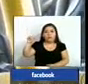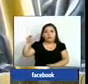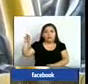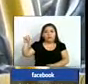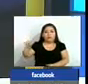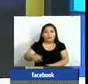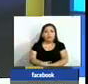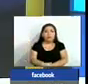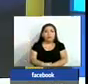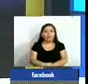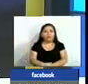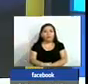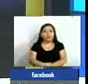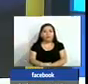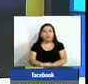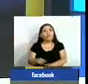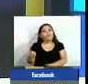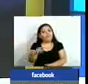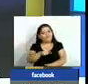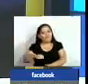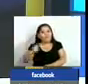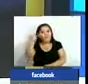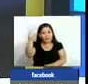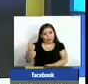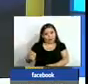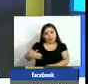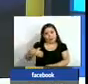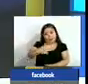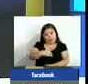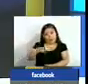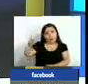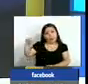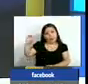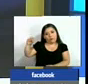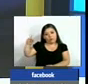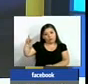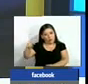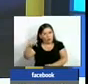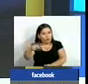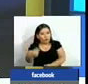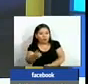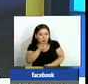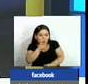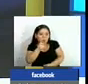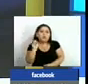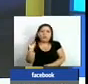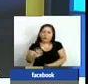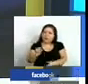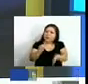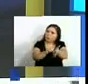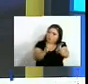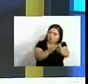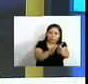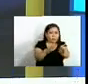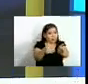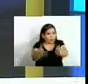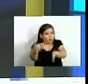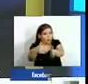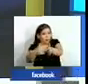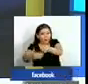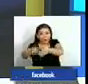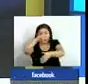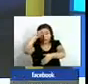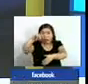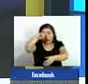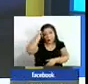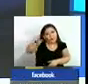Hechos. Y por su parte, el ministro de Obras Públicas informó que por el momento se mantiene la fecha de la reapertura del transporte